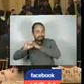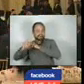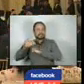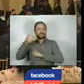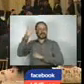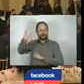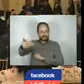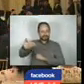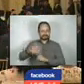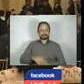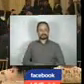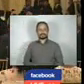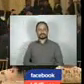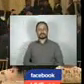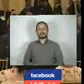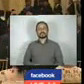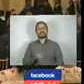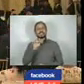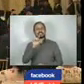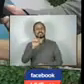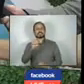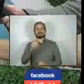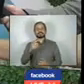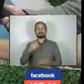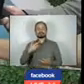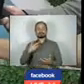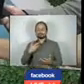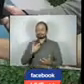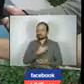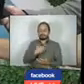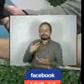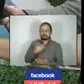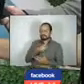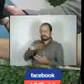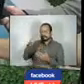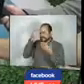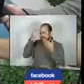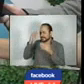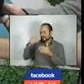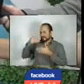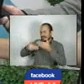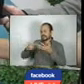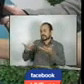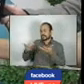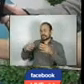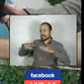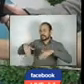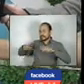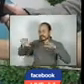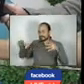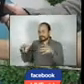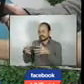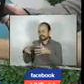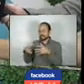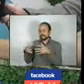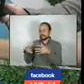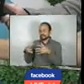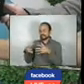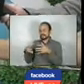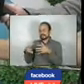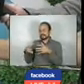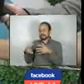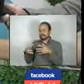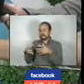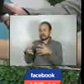2024. Esto es una cuestión que todavía no sabemos porque no se ha definido por parte del presidente cuál va a ser